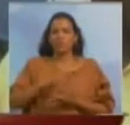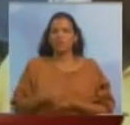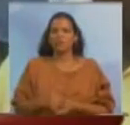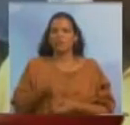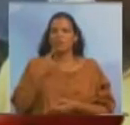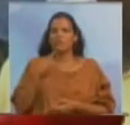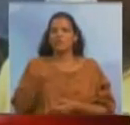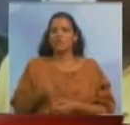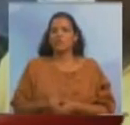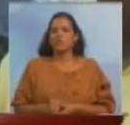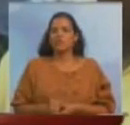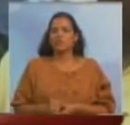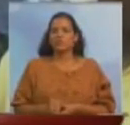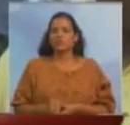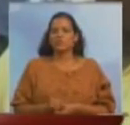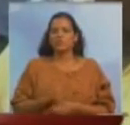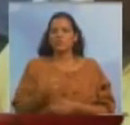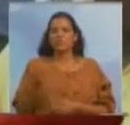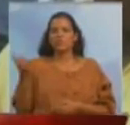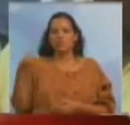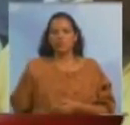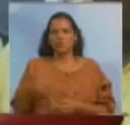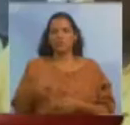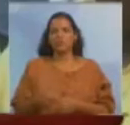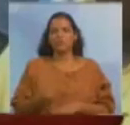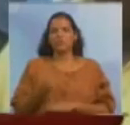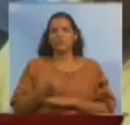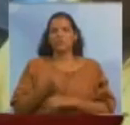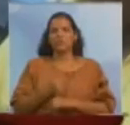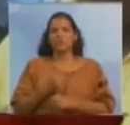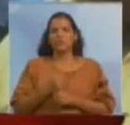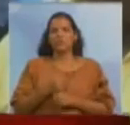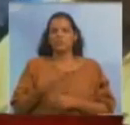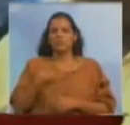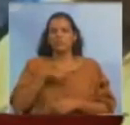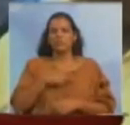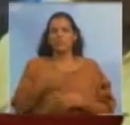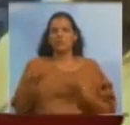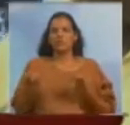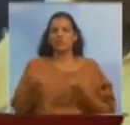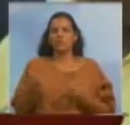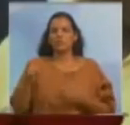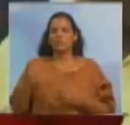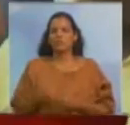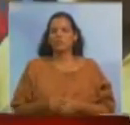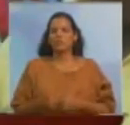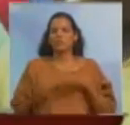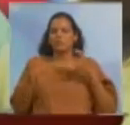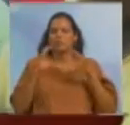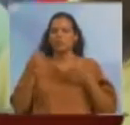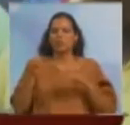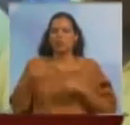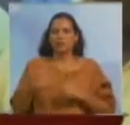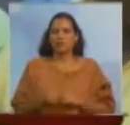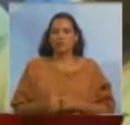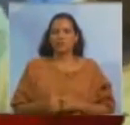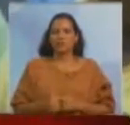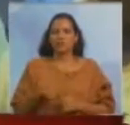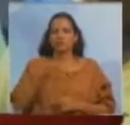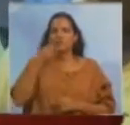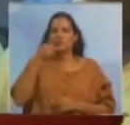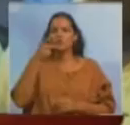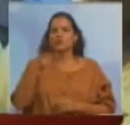por algunas razones. Usted ya se ha reincorporado a sus funciones y nosotros desde aquí, desde este espacio, este